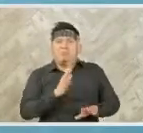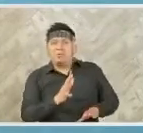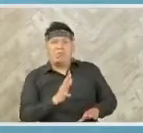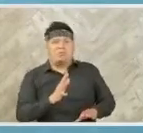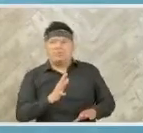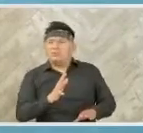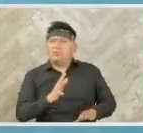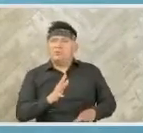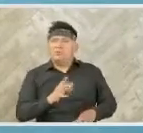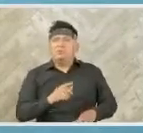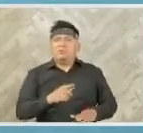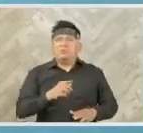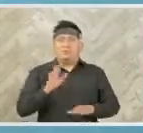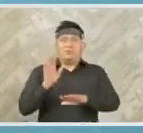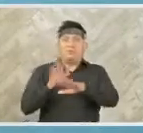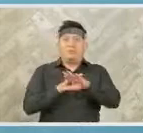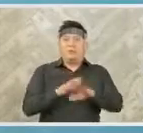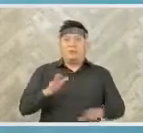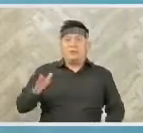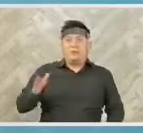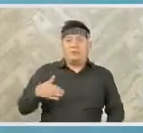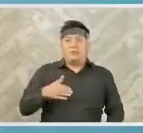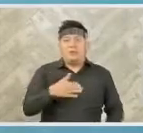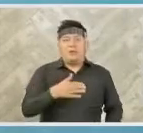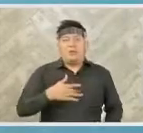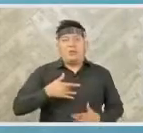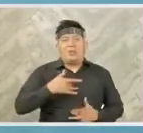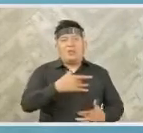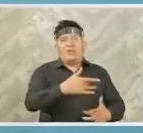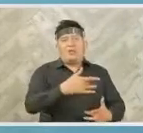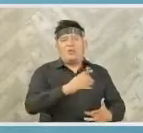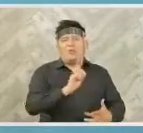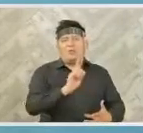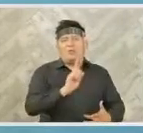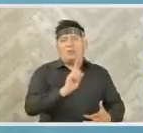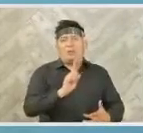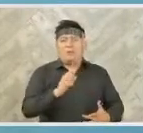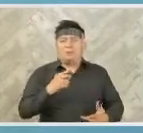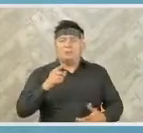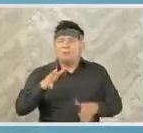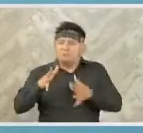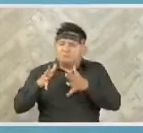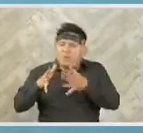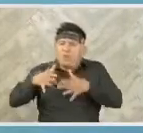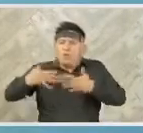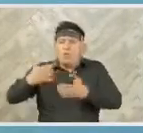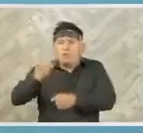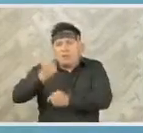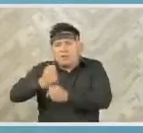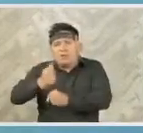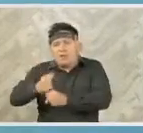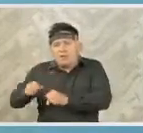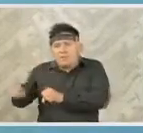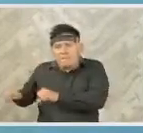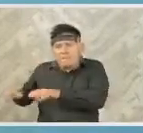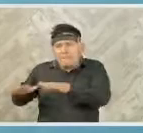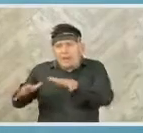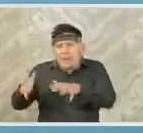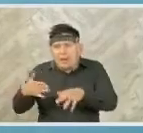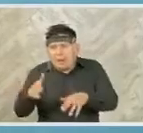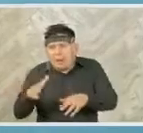alcalde de no regalar el pescado sino enseñar a pescar están teniendo frutos en la población víctima del conflicto armado y esto nos ha permitido